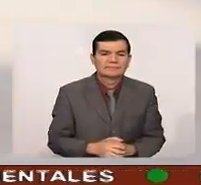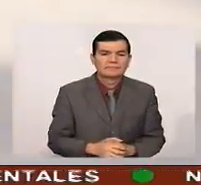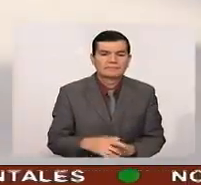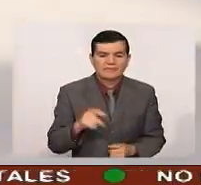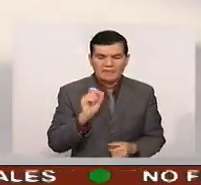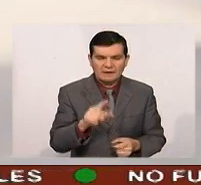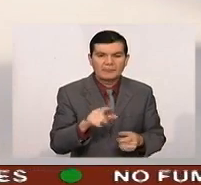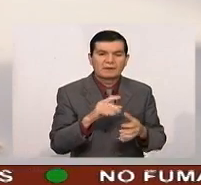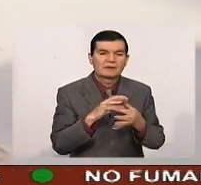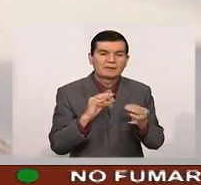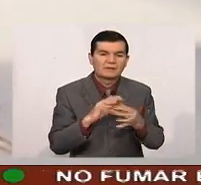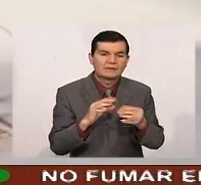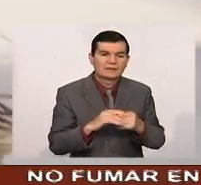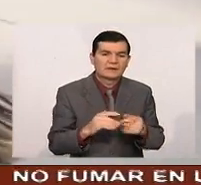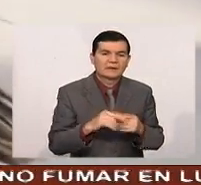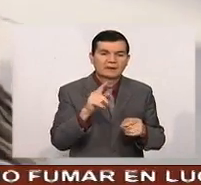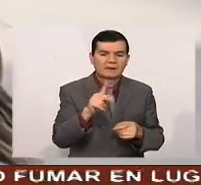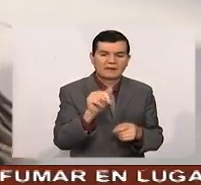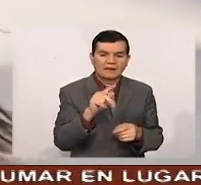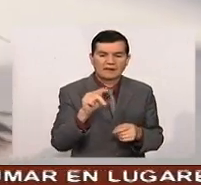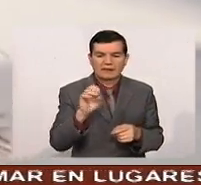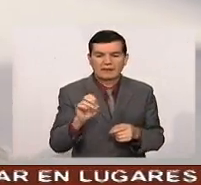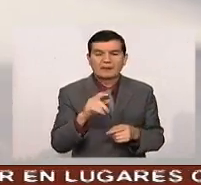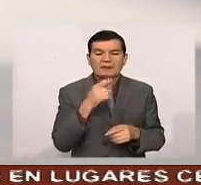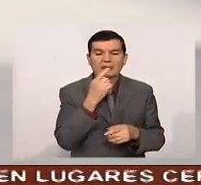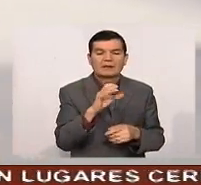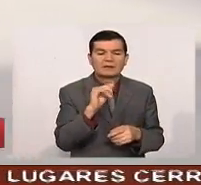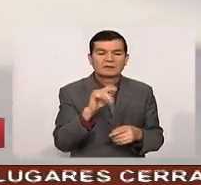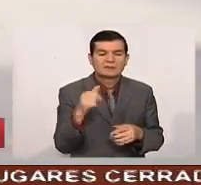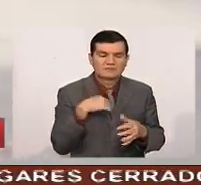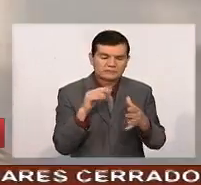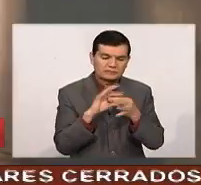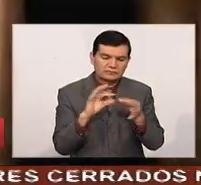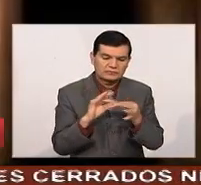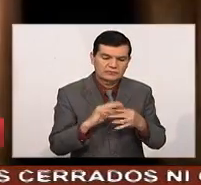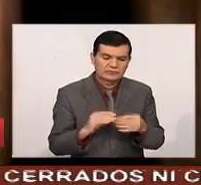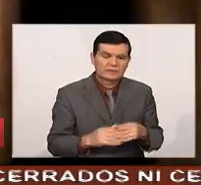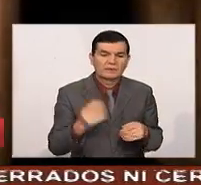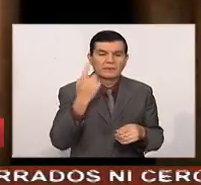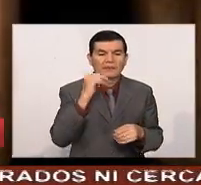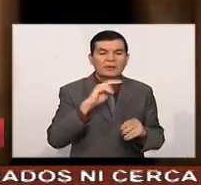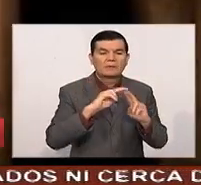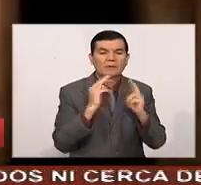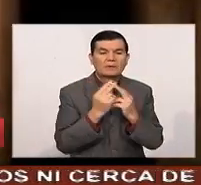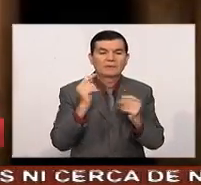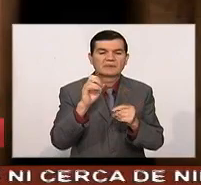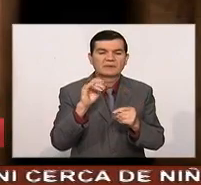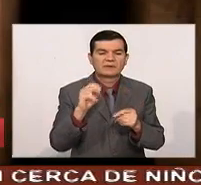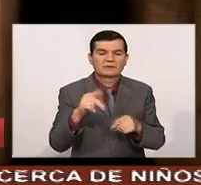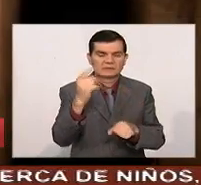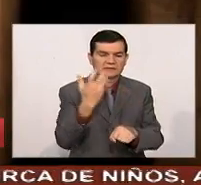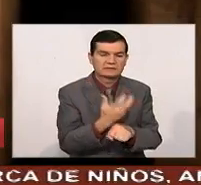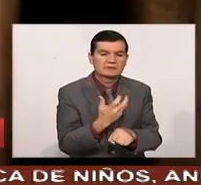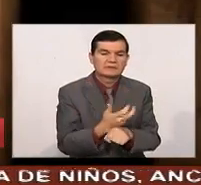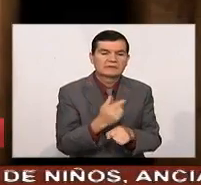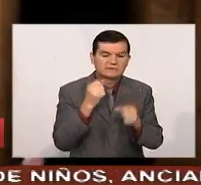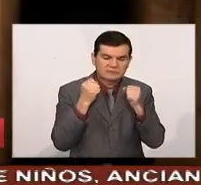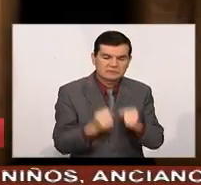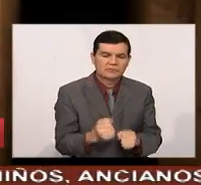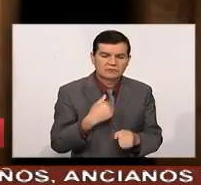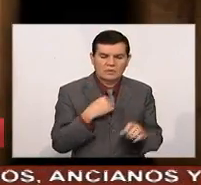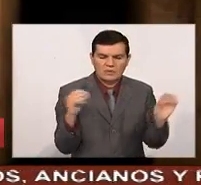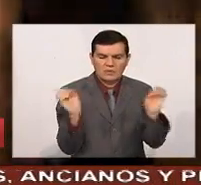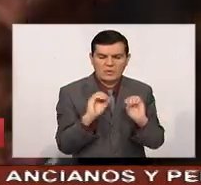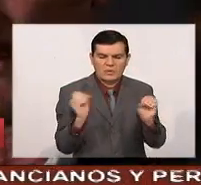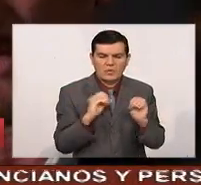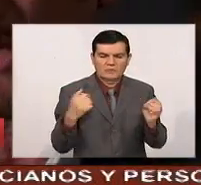También se dieron a conocer declaraciones de Kate del Castillo en un breve texto que envió a la cadena Univisión de los Estados Unidos. Asegura, no tengo